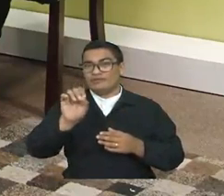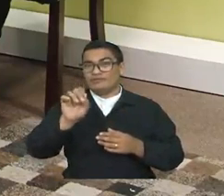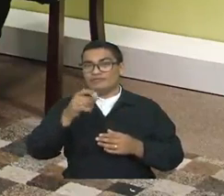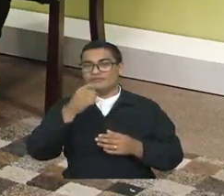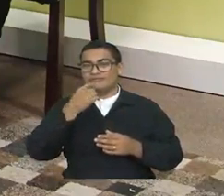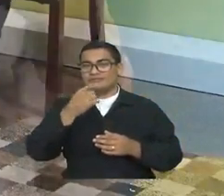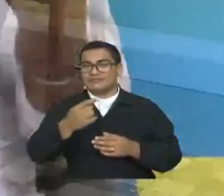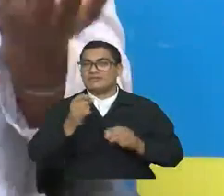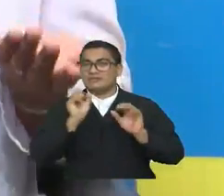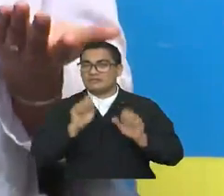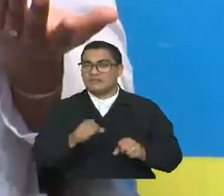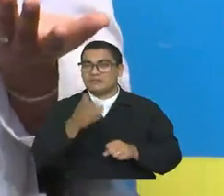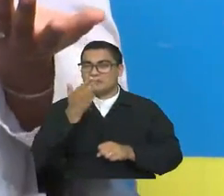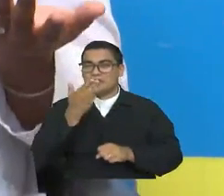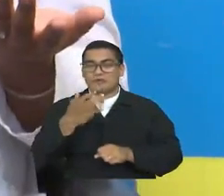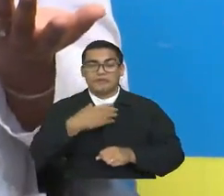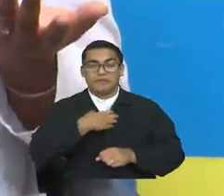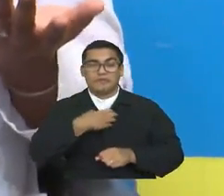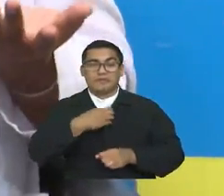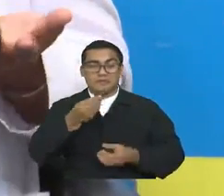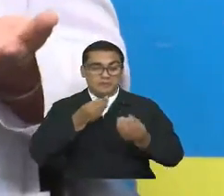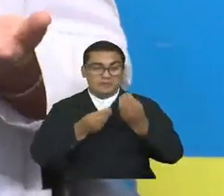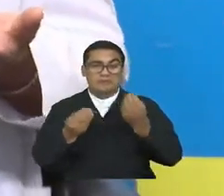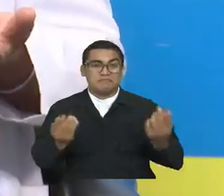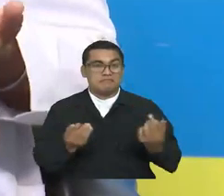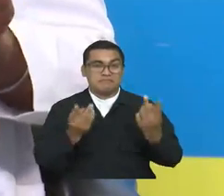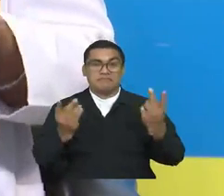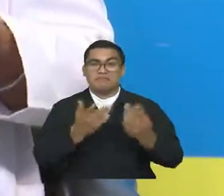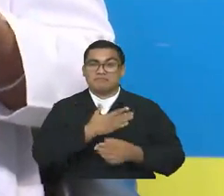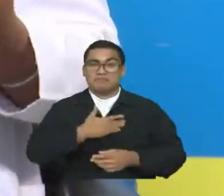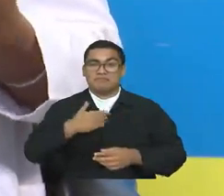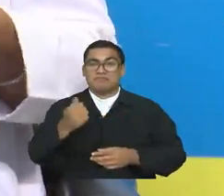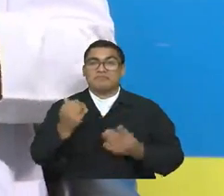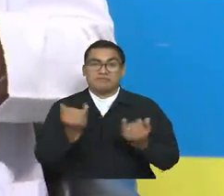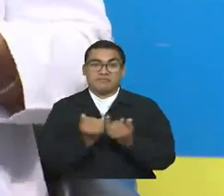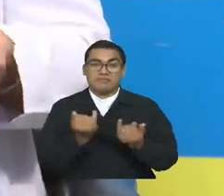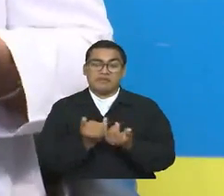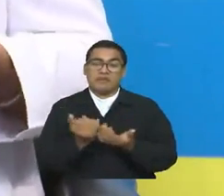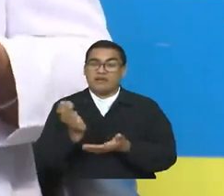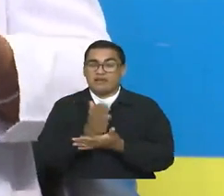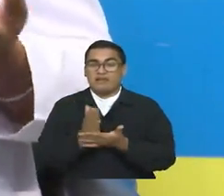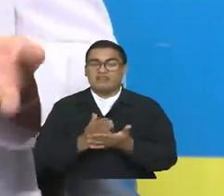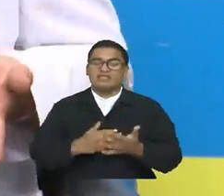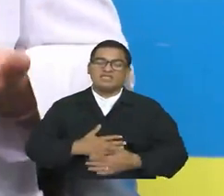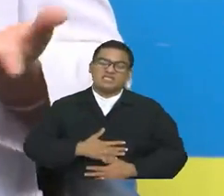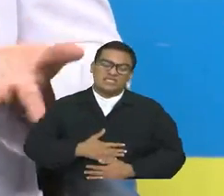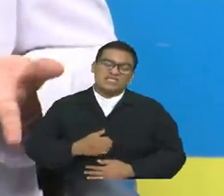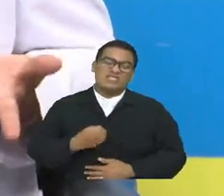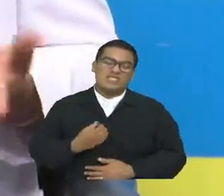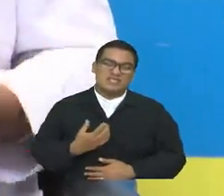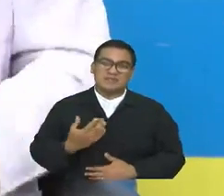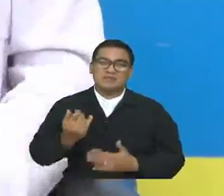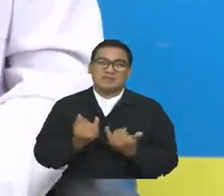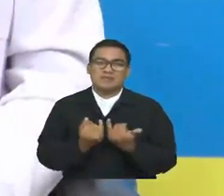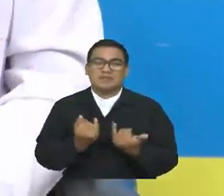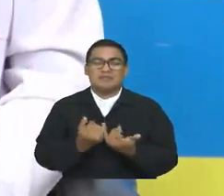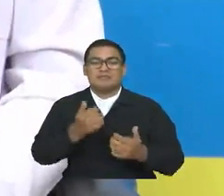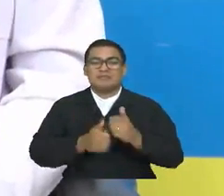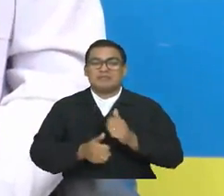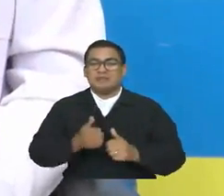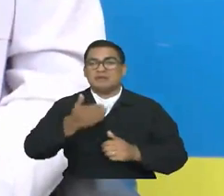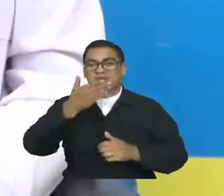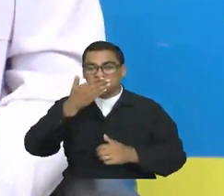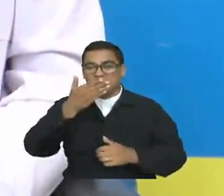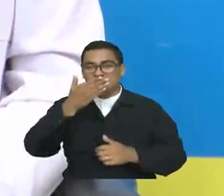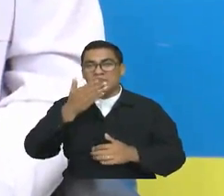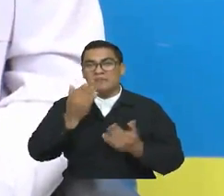y nos sirve tanto para mejorar nuestra alimentación como para cuando estemos malitos de la pancita, cuando tengamos el proceso respiratorio.